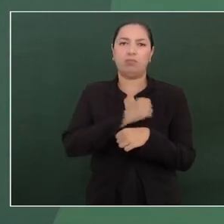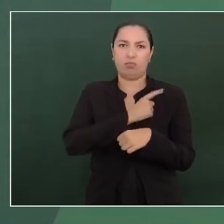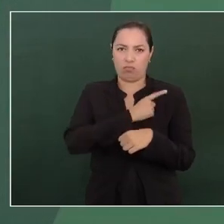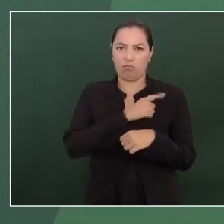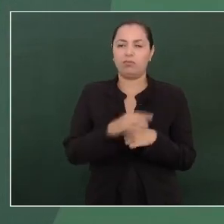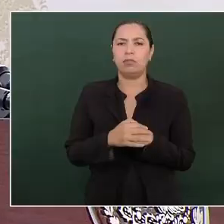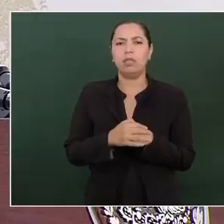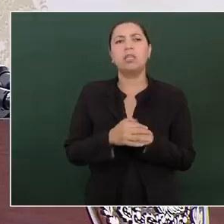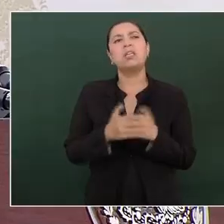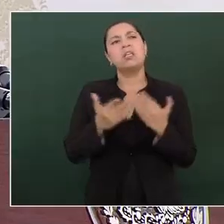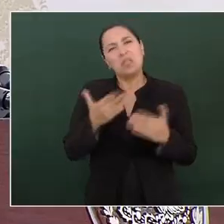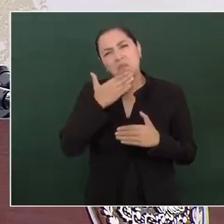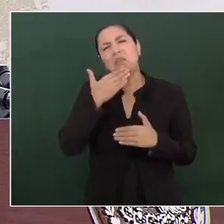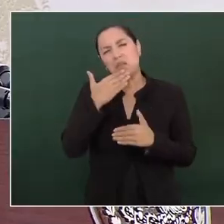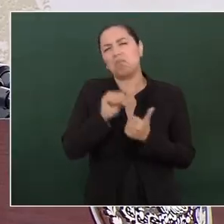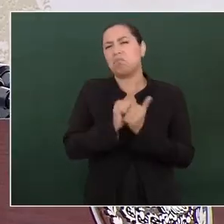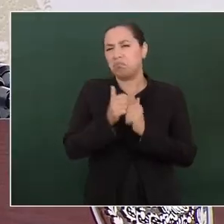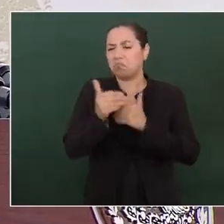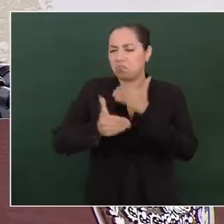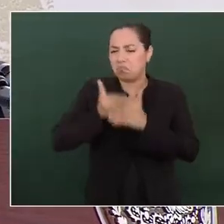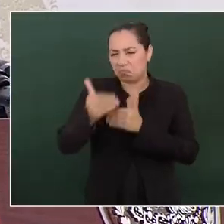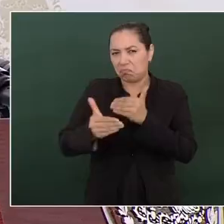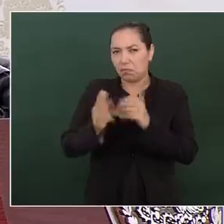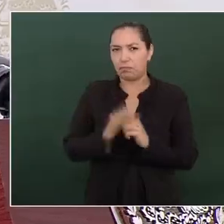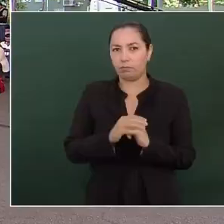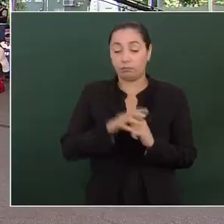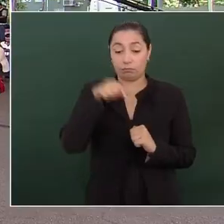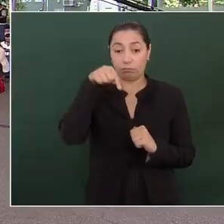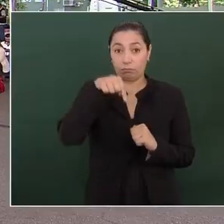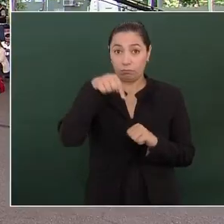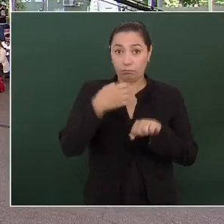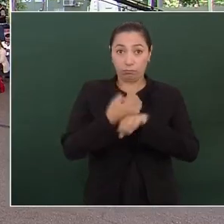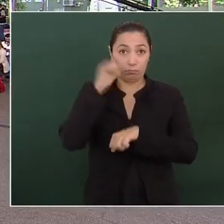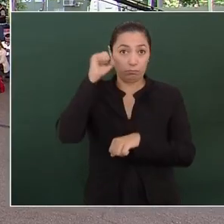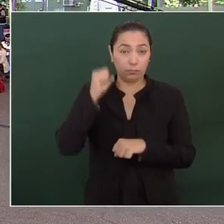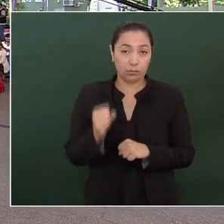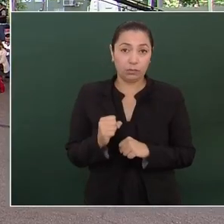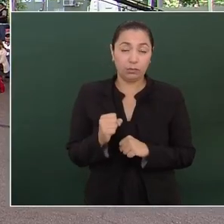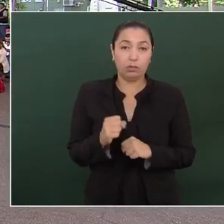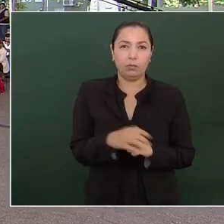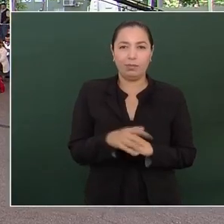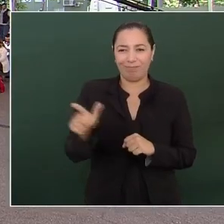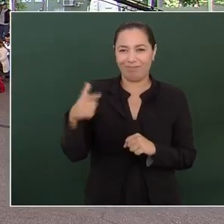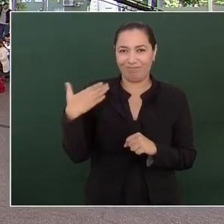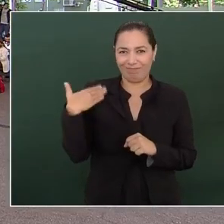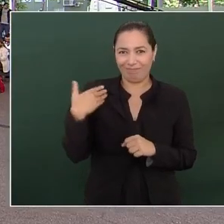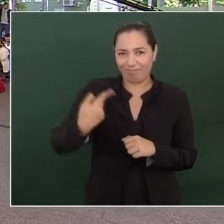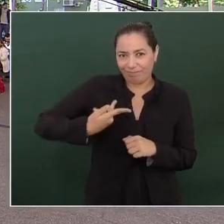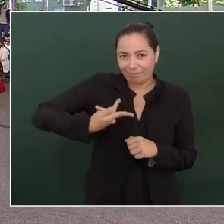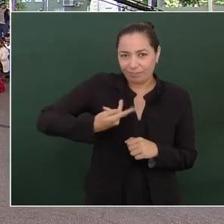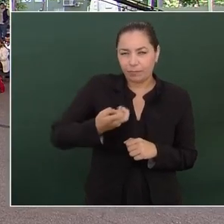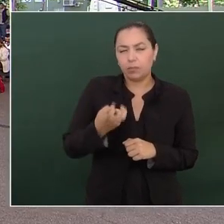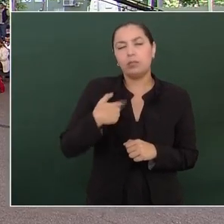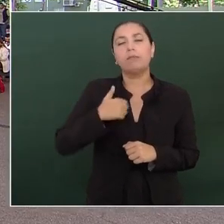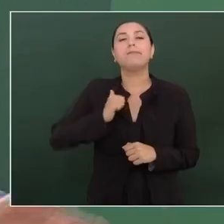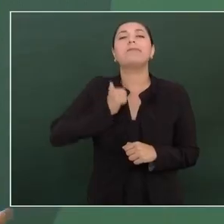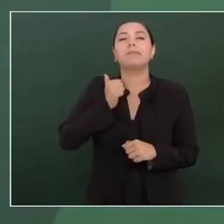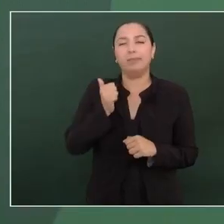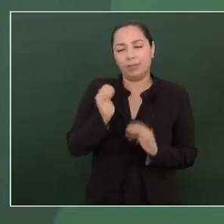Vamos bien. En el caso de Sinaloa, que era lo que me preguntabas, sí, pero aprovecho yo